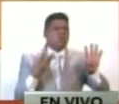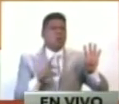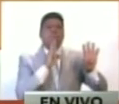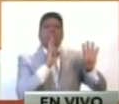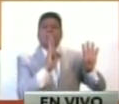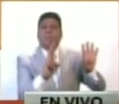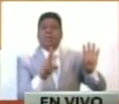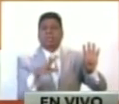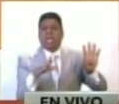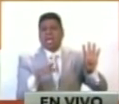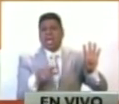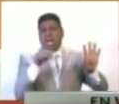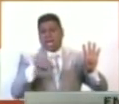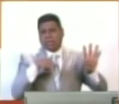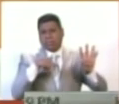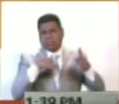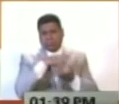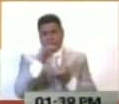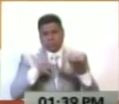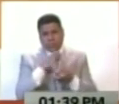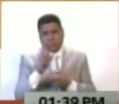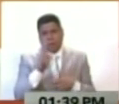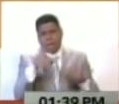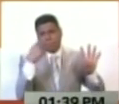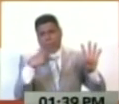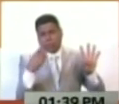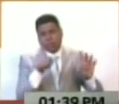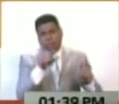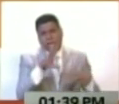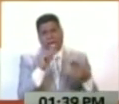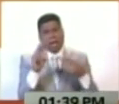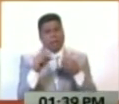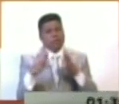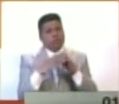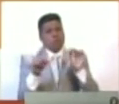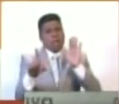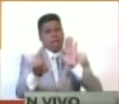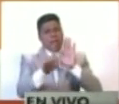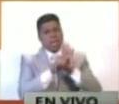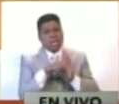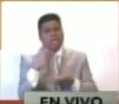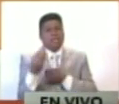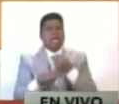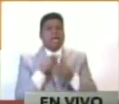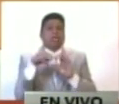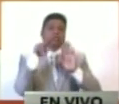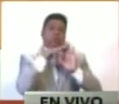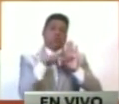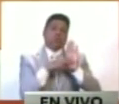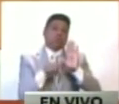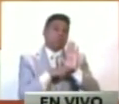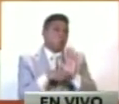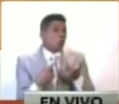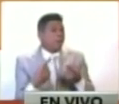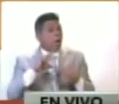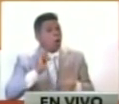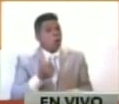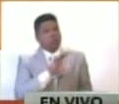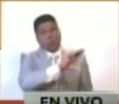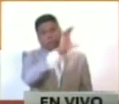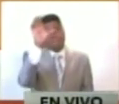lo político, porque ustedes están planteando argumentos legales de que han cumplido con determinadas normas, los otros países